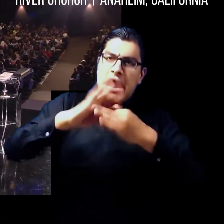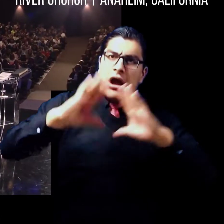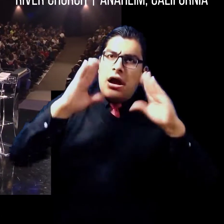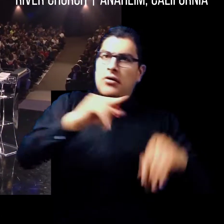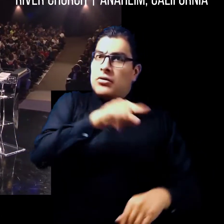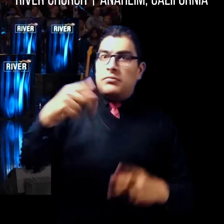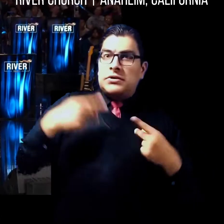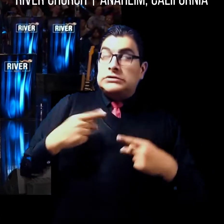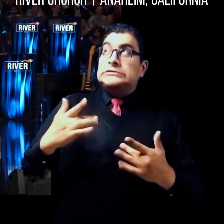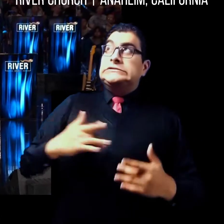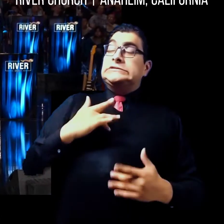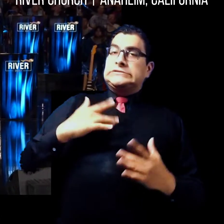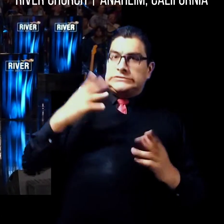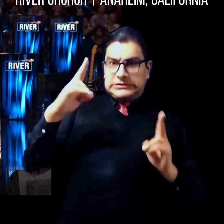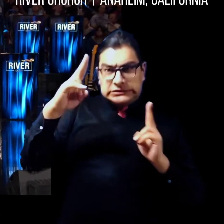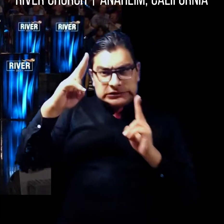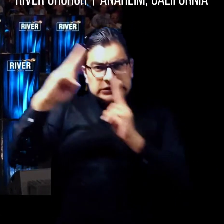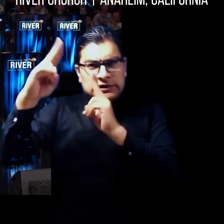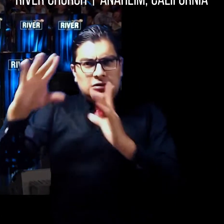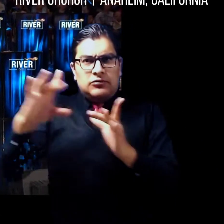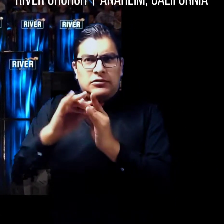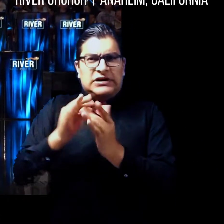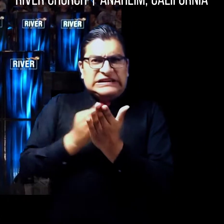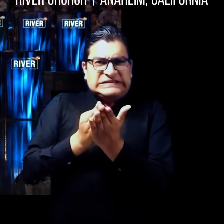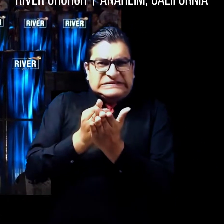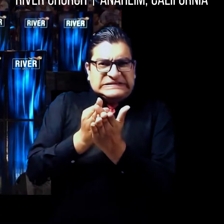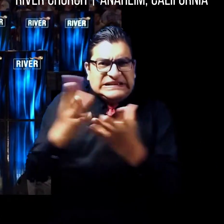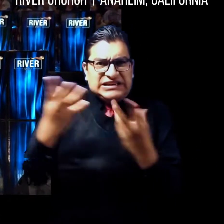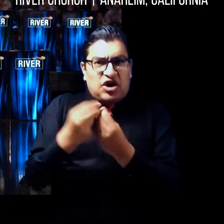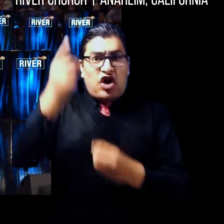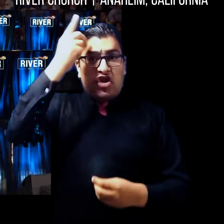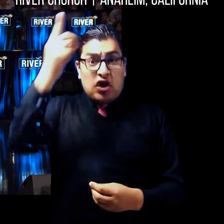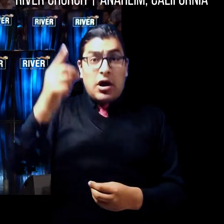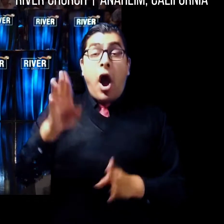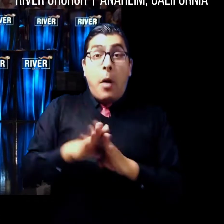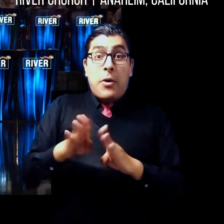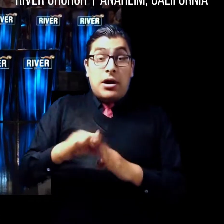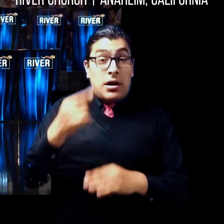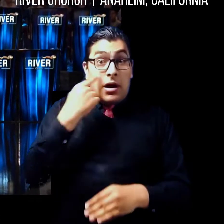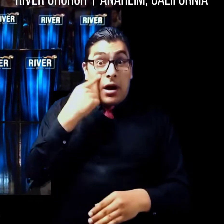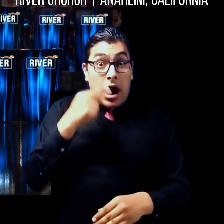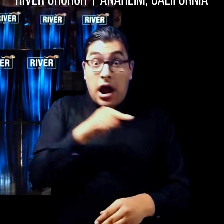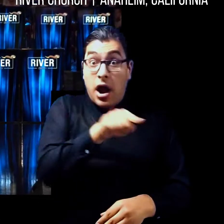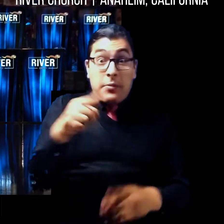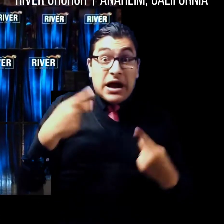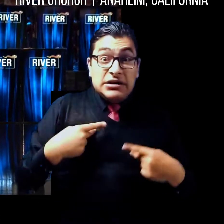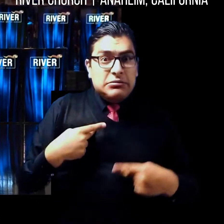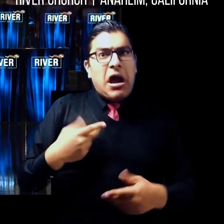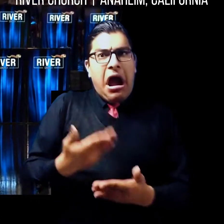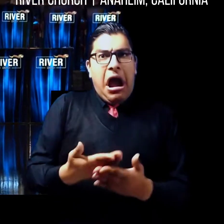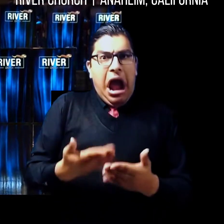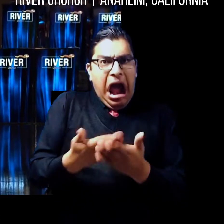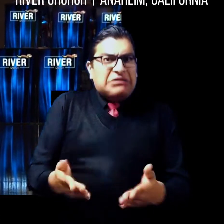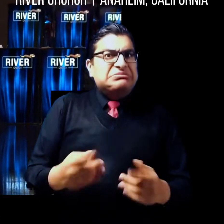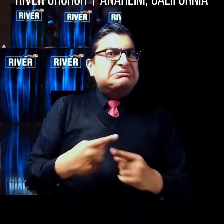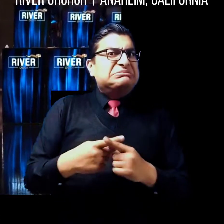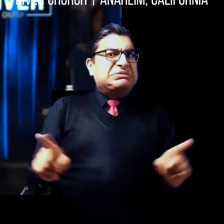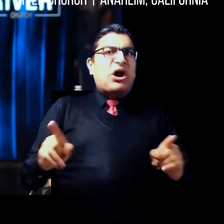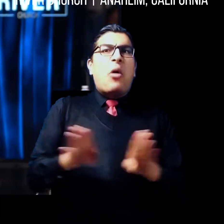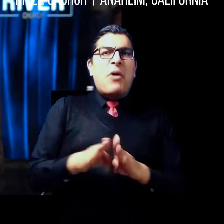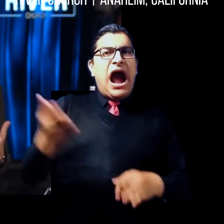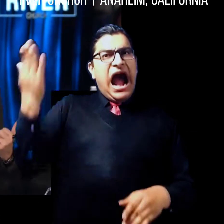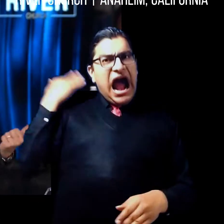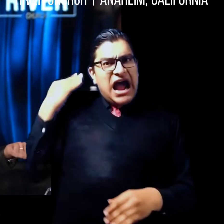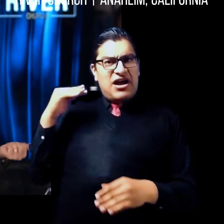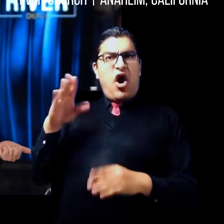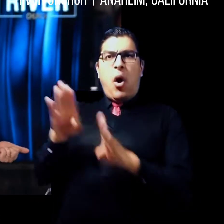una fidelidad que no he vuelto a ver en mucho tiempo. Y muchas veces, ahora a esta edad, me pregunto si